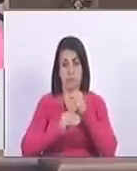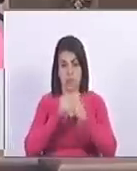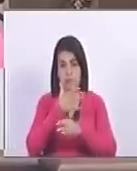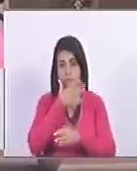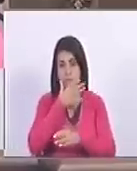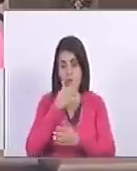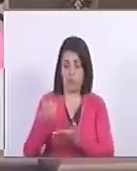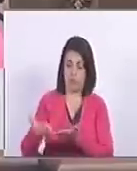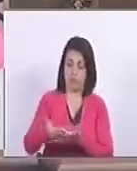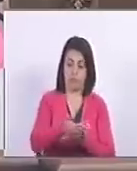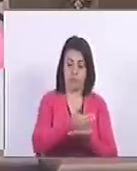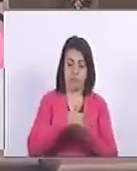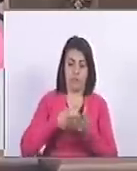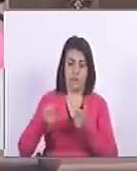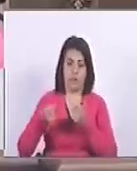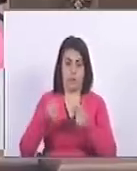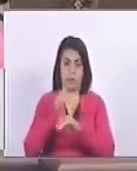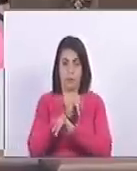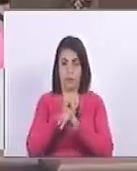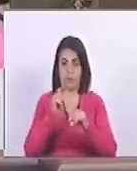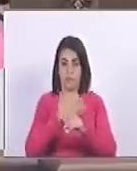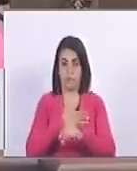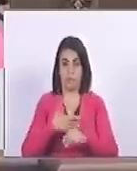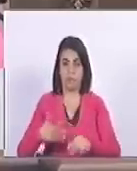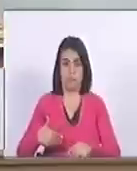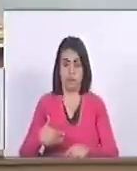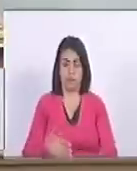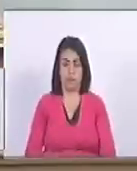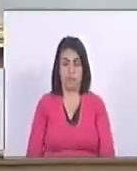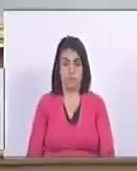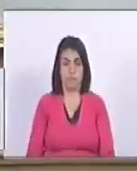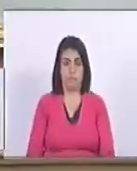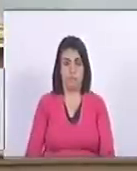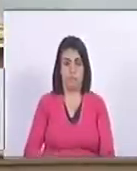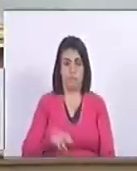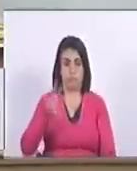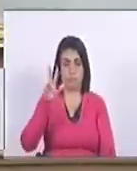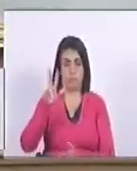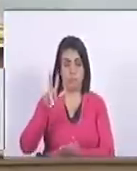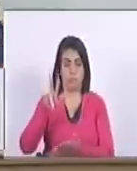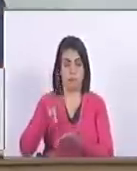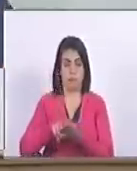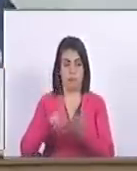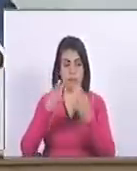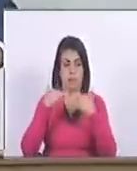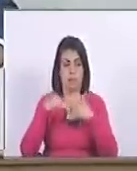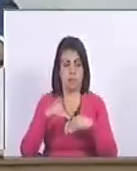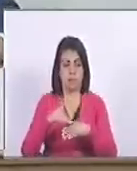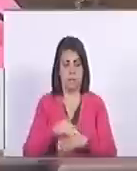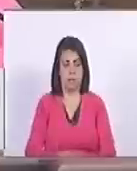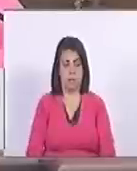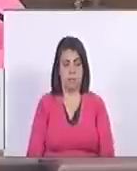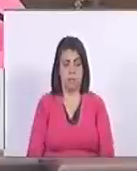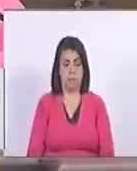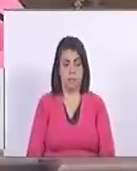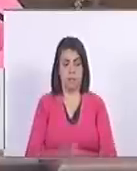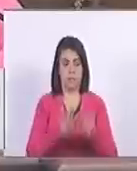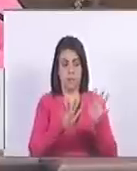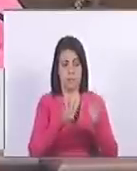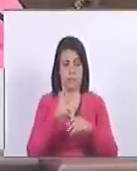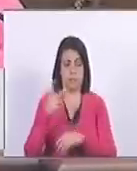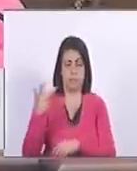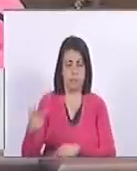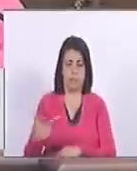fácil recaudación y control. Esto se nos presenta. En consideración. Aprobado. Siguiente. Décimo